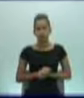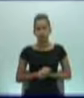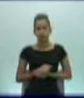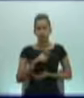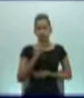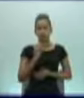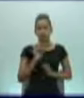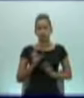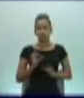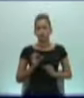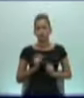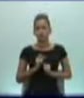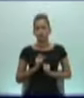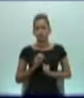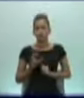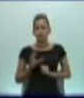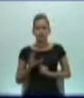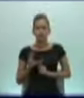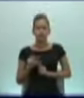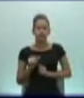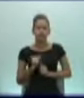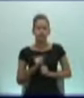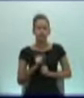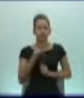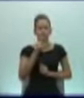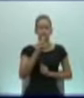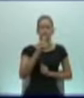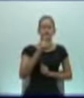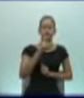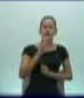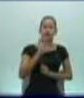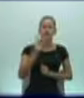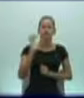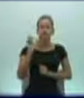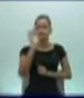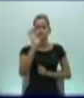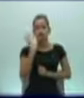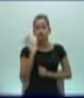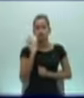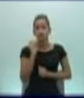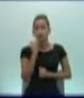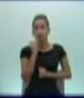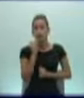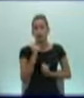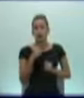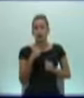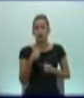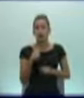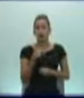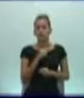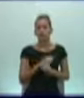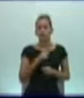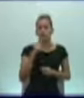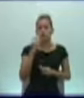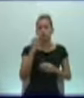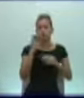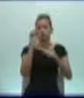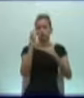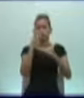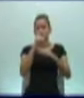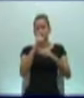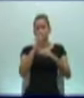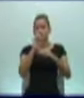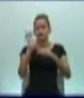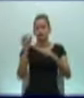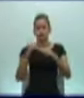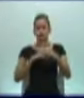Siempre cuando hablamos del 100%, que lo podemos escribir como una fracción de denominador y numerador 100, estamos hablando